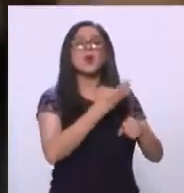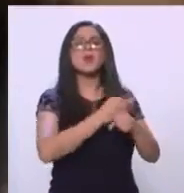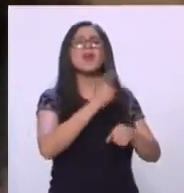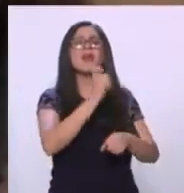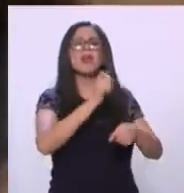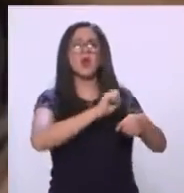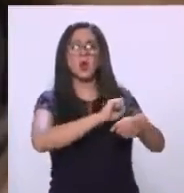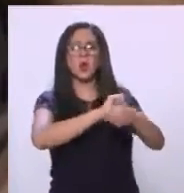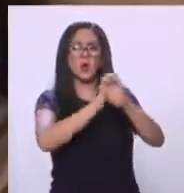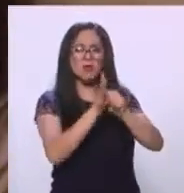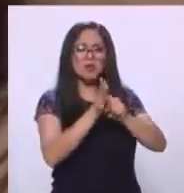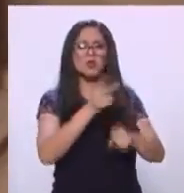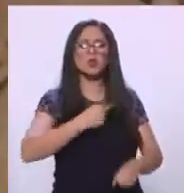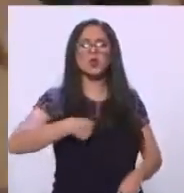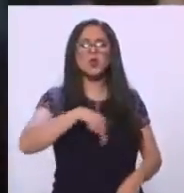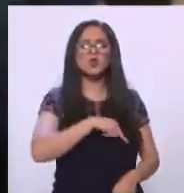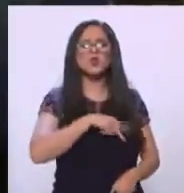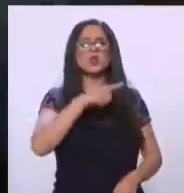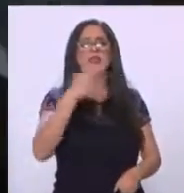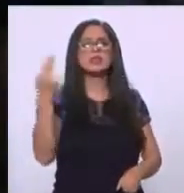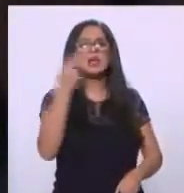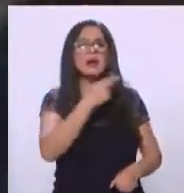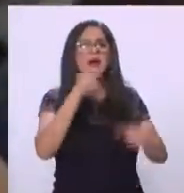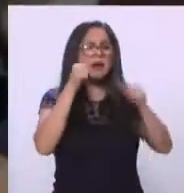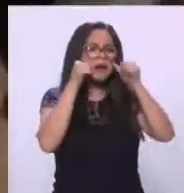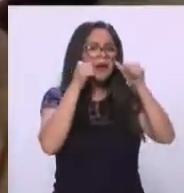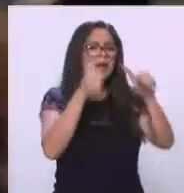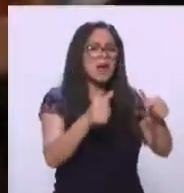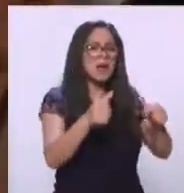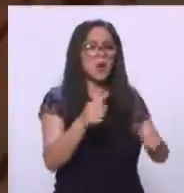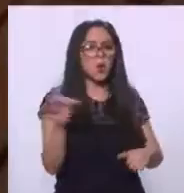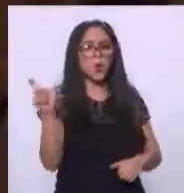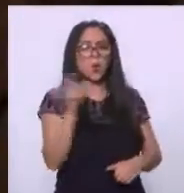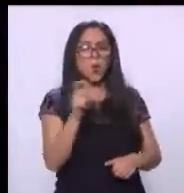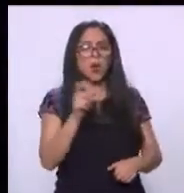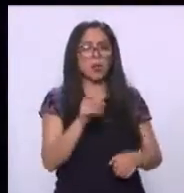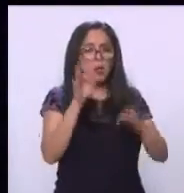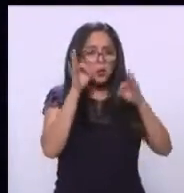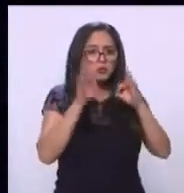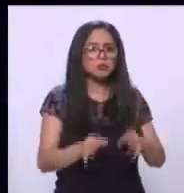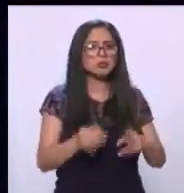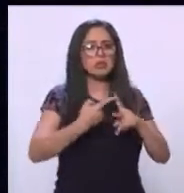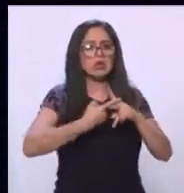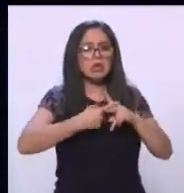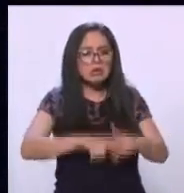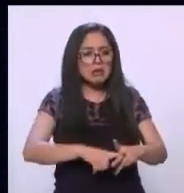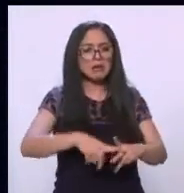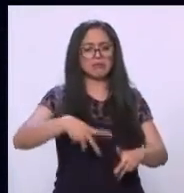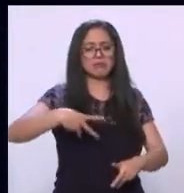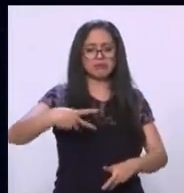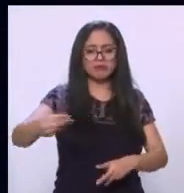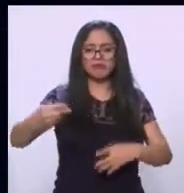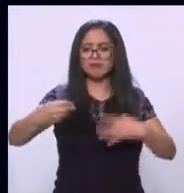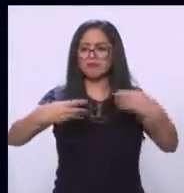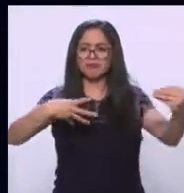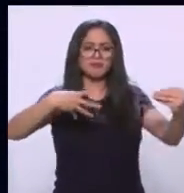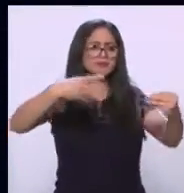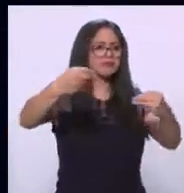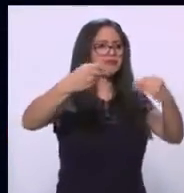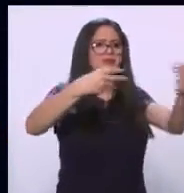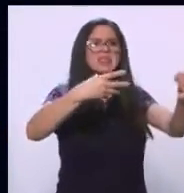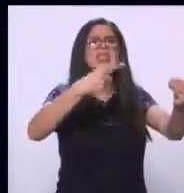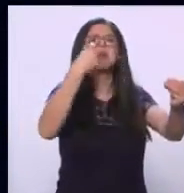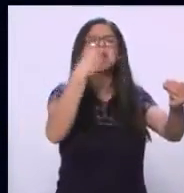estamos centrados en todo lo que tiene que ver con la COVID, que es cuando empezó la pandemia de las noticias falsas. En